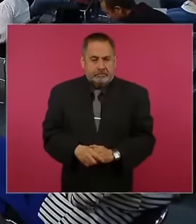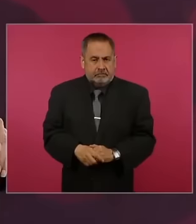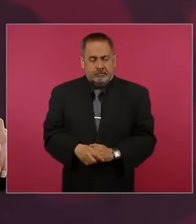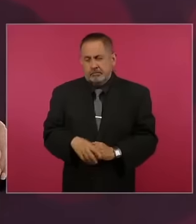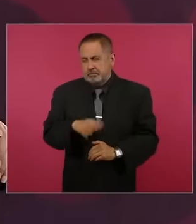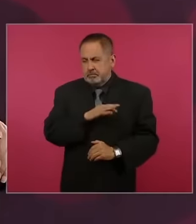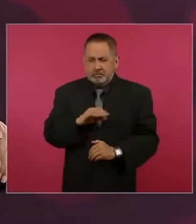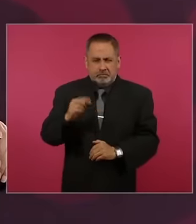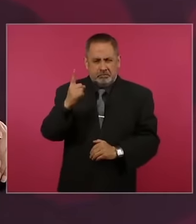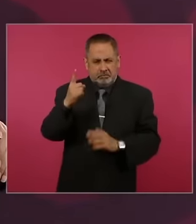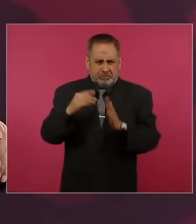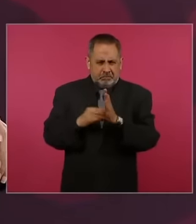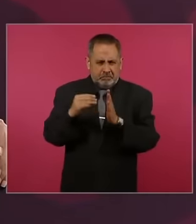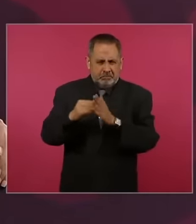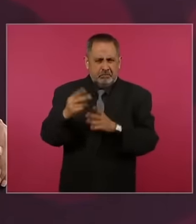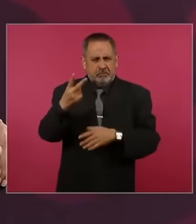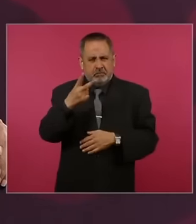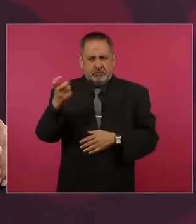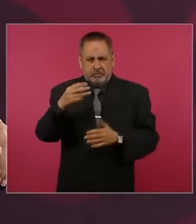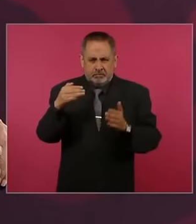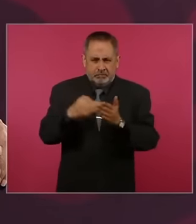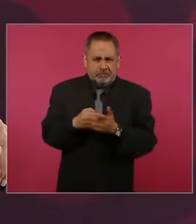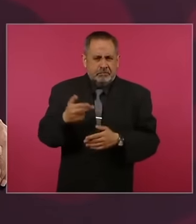Alrededor de 1,200,000 hectáreas.